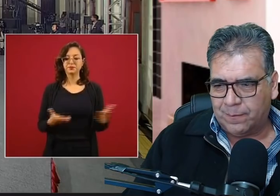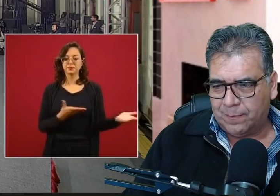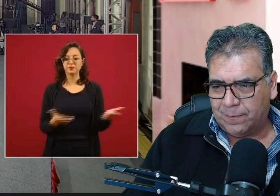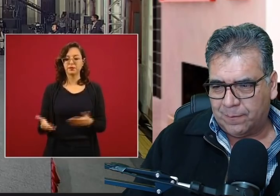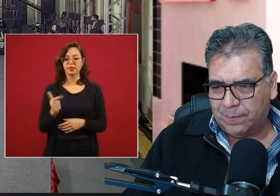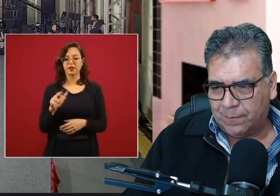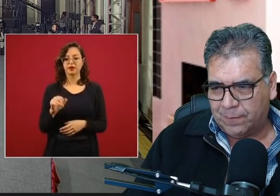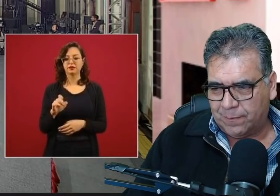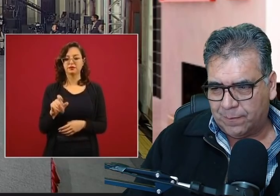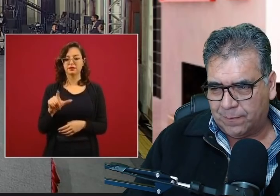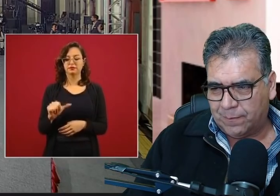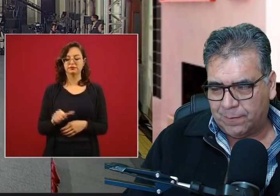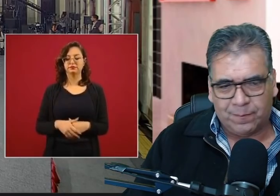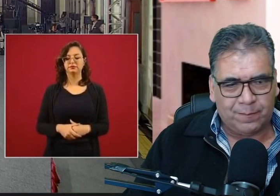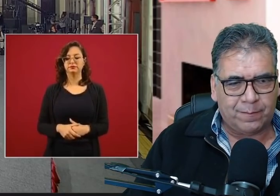con Graciela.